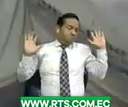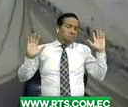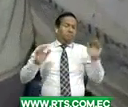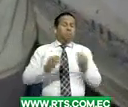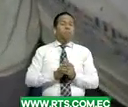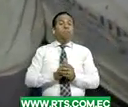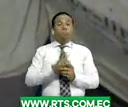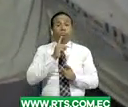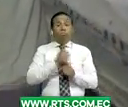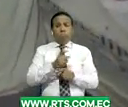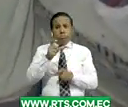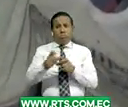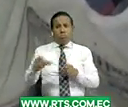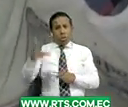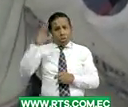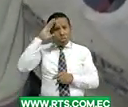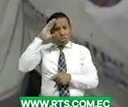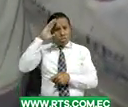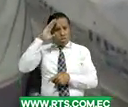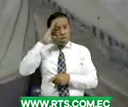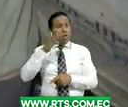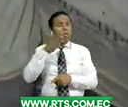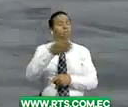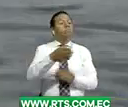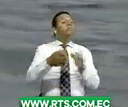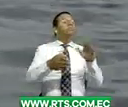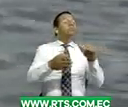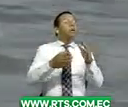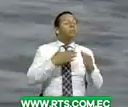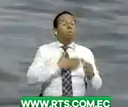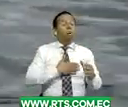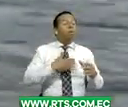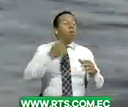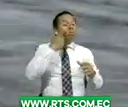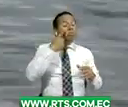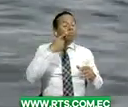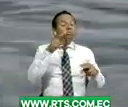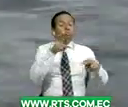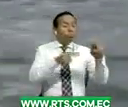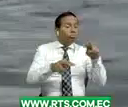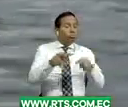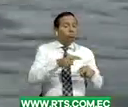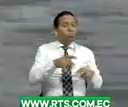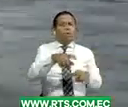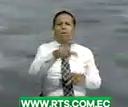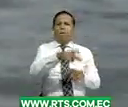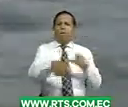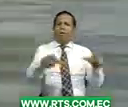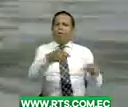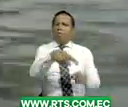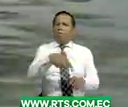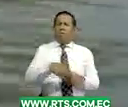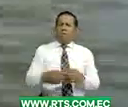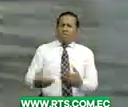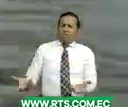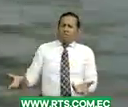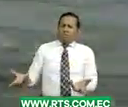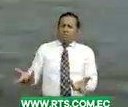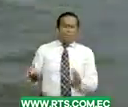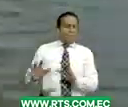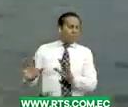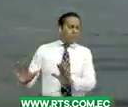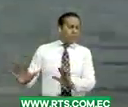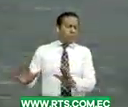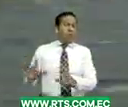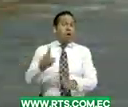tripulantes y sus embarcaciones que salían a esa hora a sus faenas. También visualizamos que la mayoría fingían estar atados en